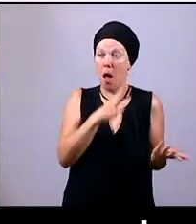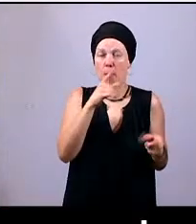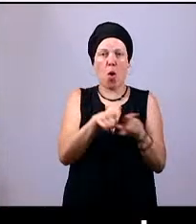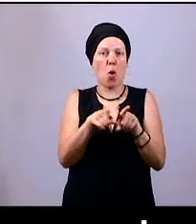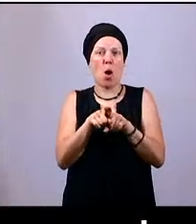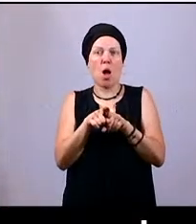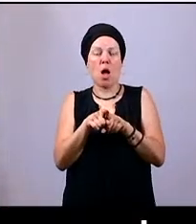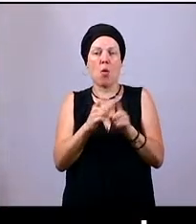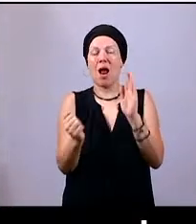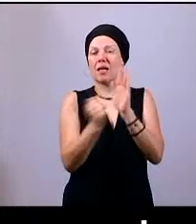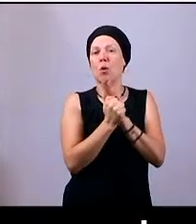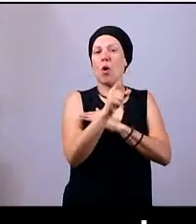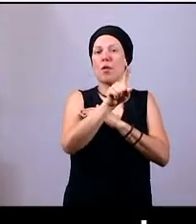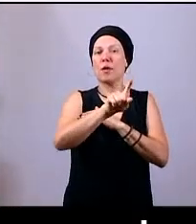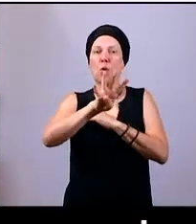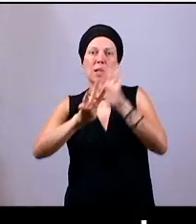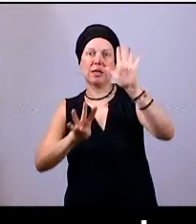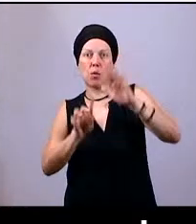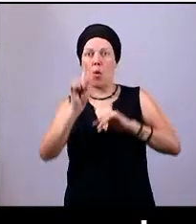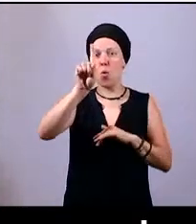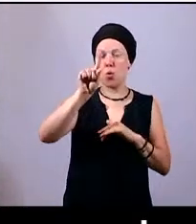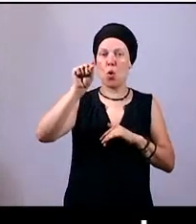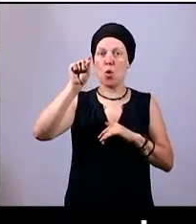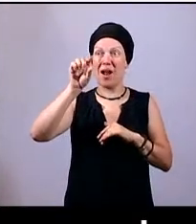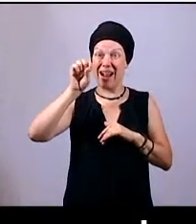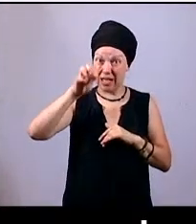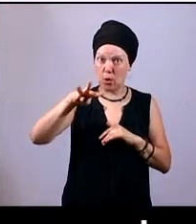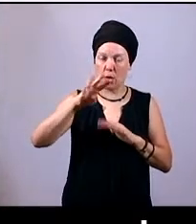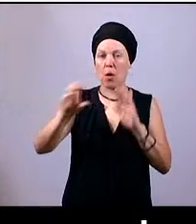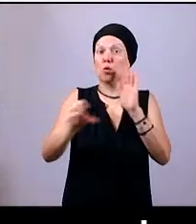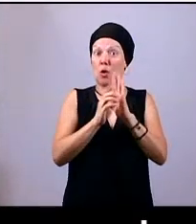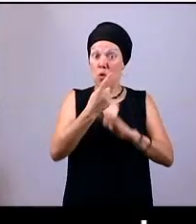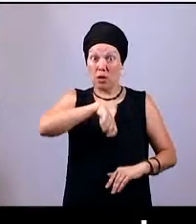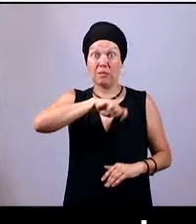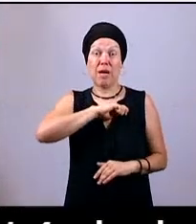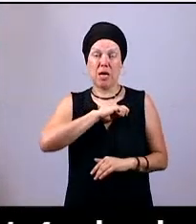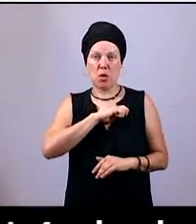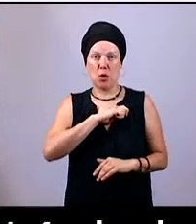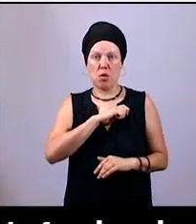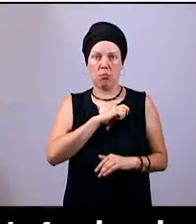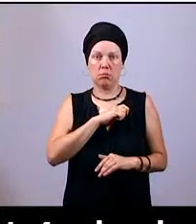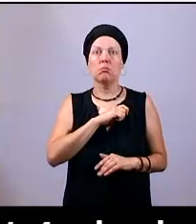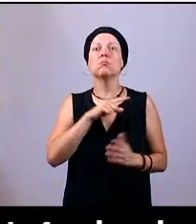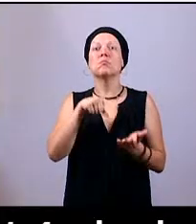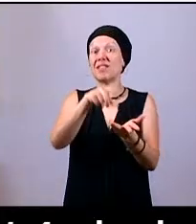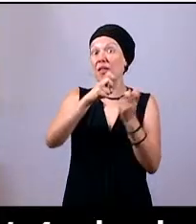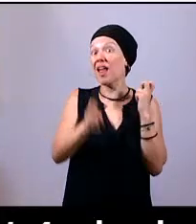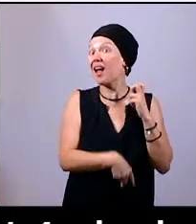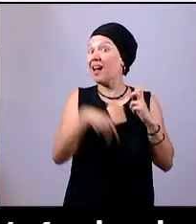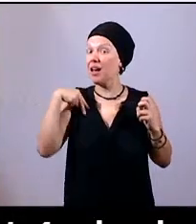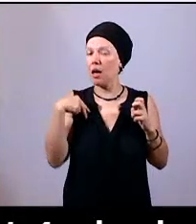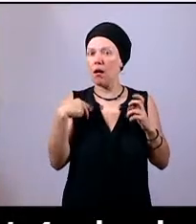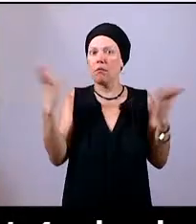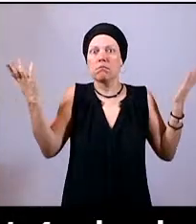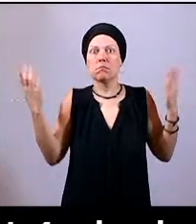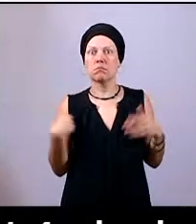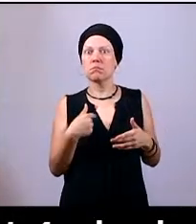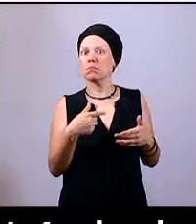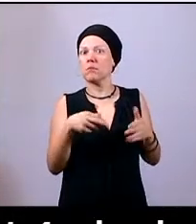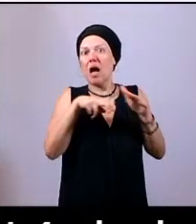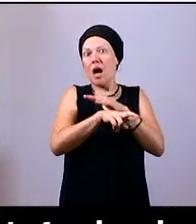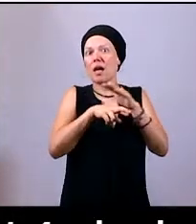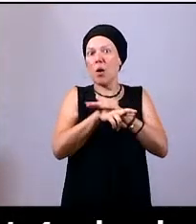al artículo 149.1.14 de la Constitución española de la Hacienda General, olvida sus